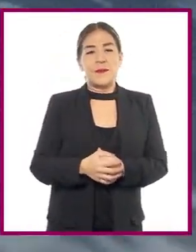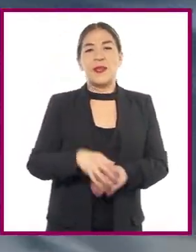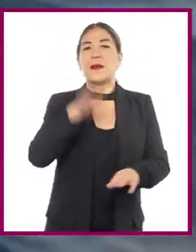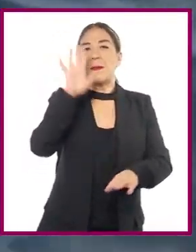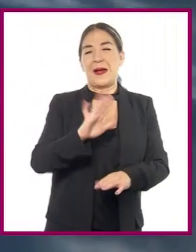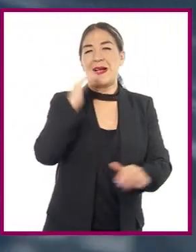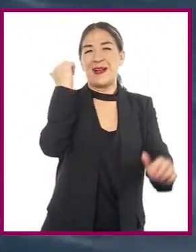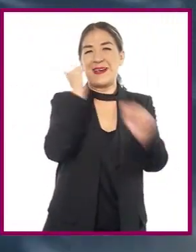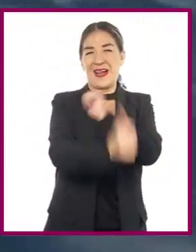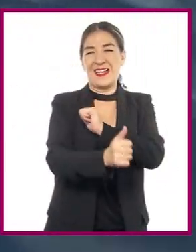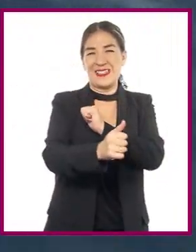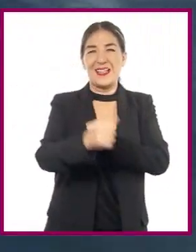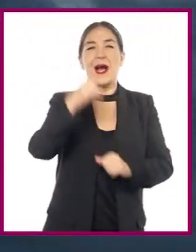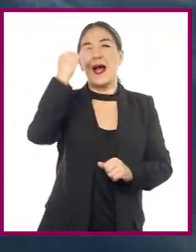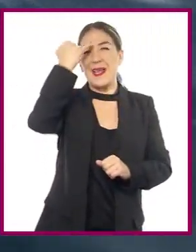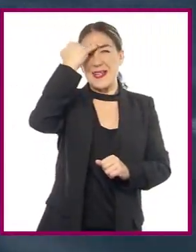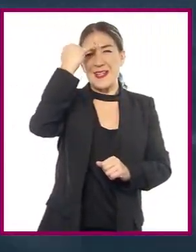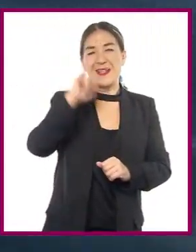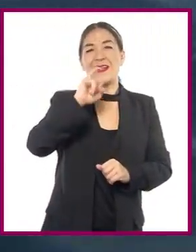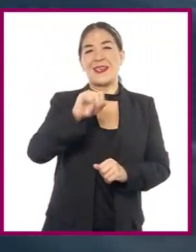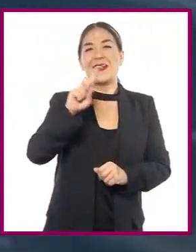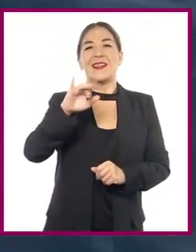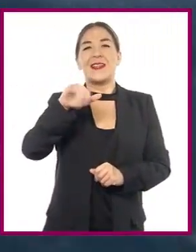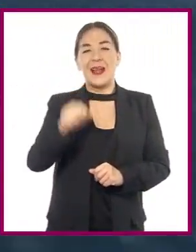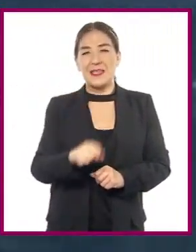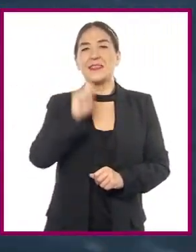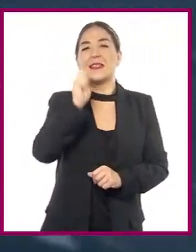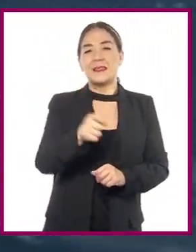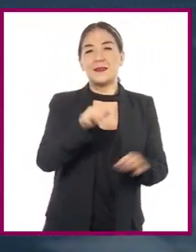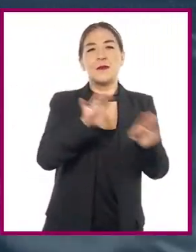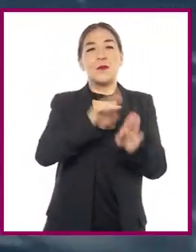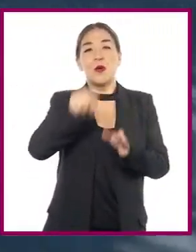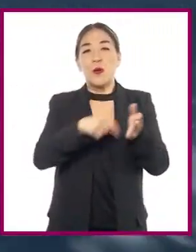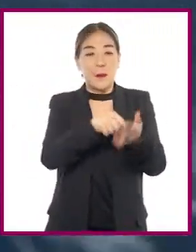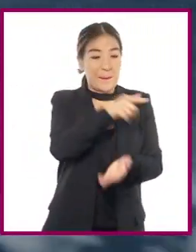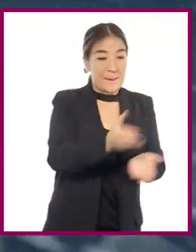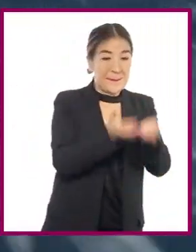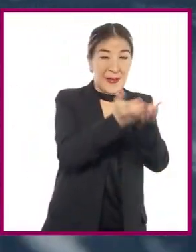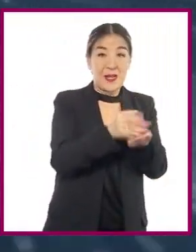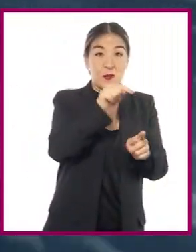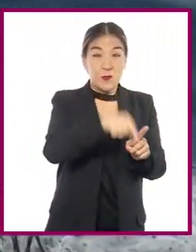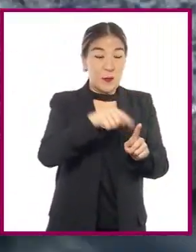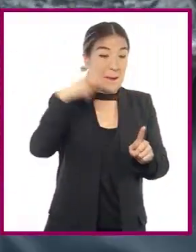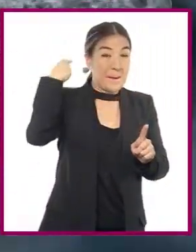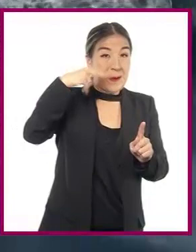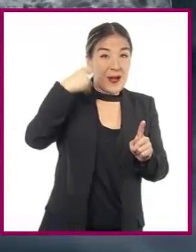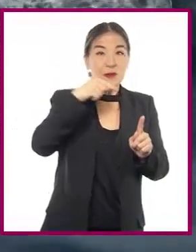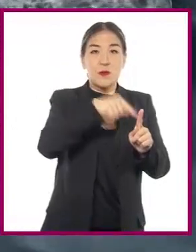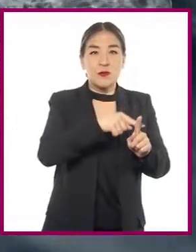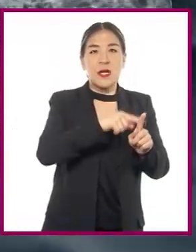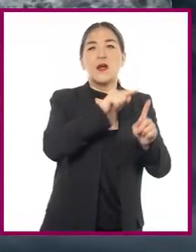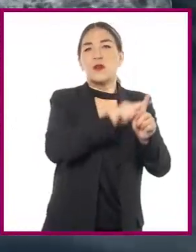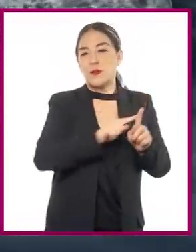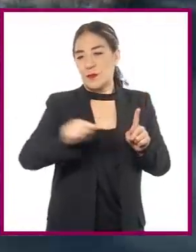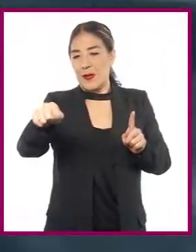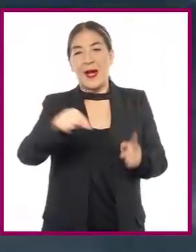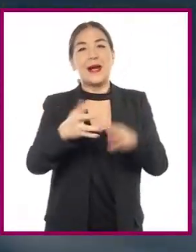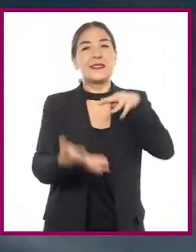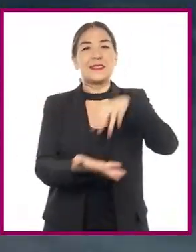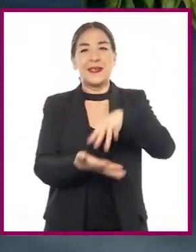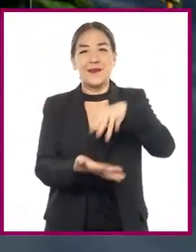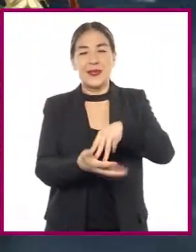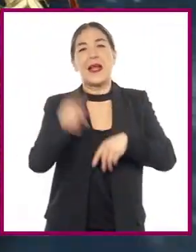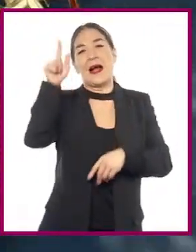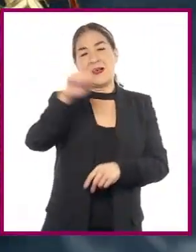de las Indias y consistía en el viaje que realizaban las flotas desde el puerto de Veracruz al puerto de Sevilla,